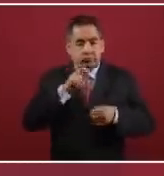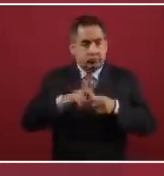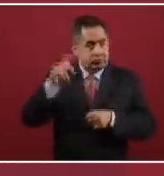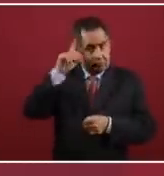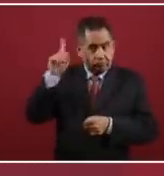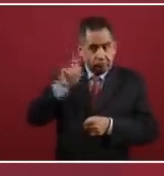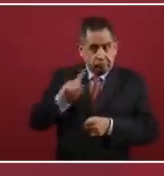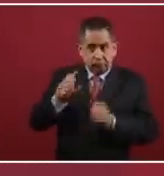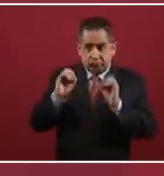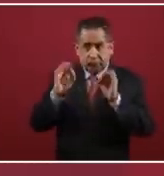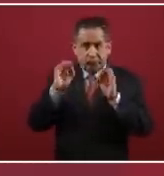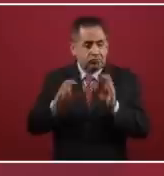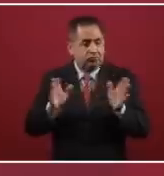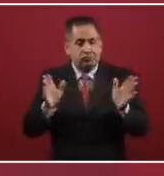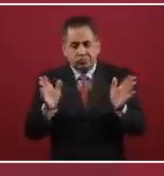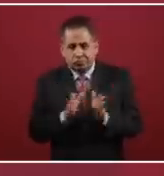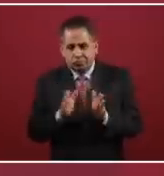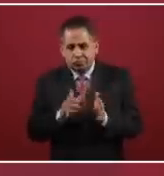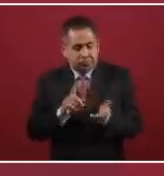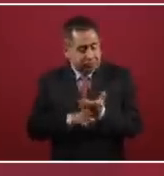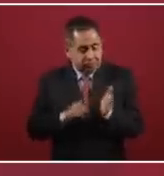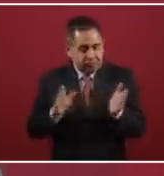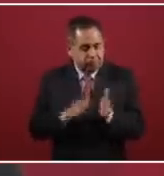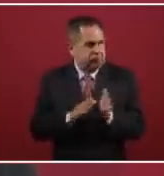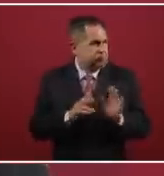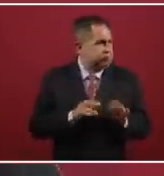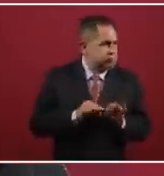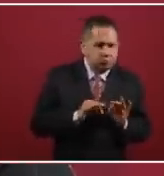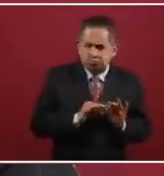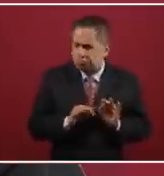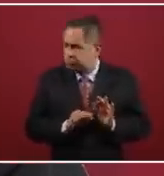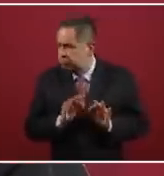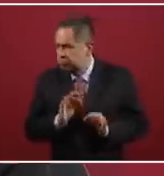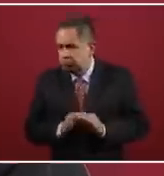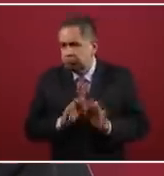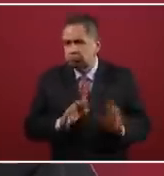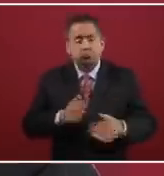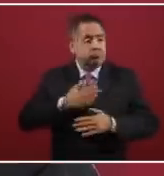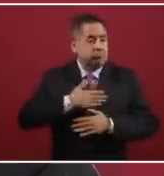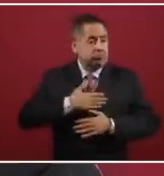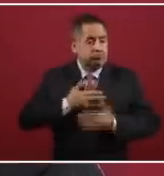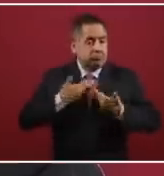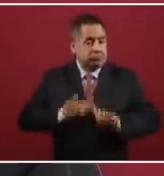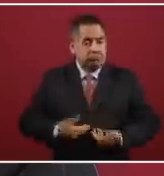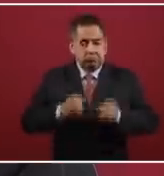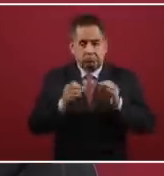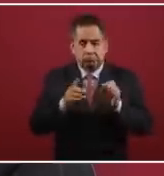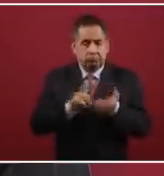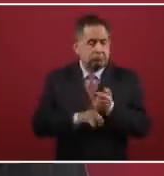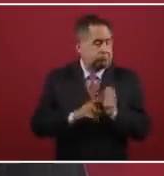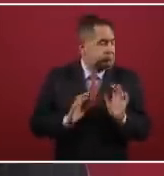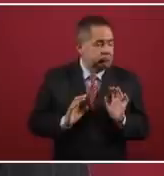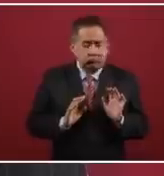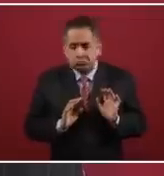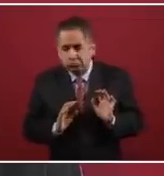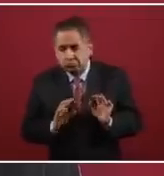en Zacatecas es muy pequeña, muy funcional, cuando menos la de su servidor tiene cuando